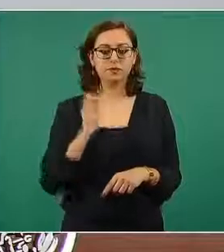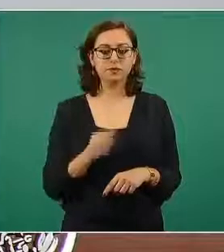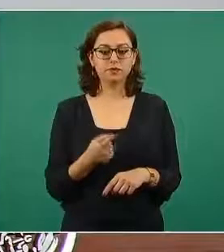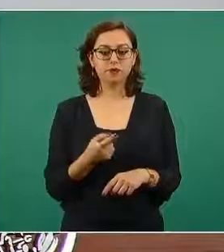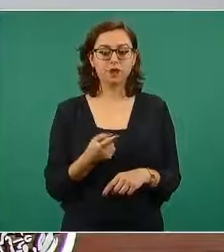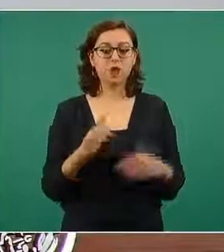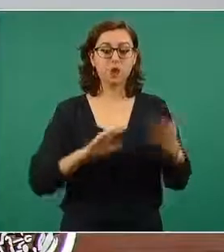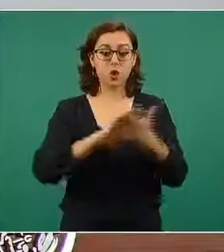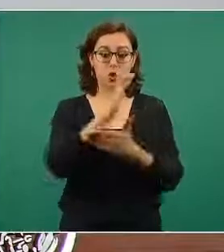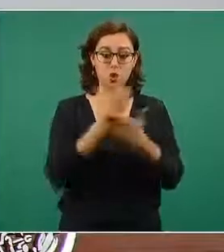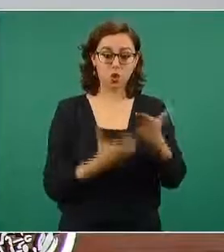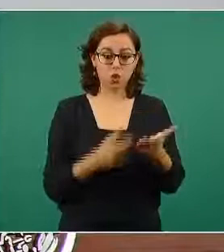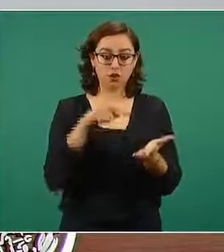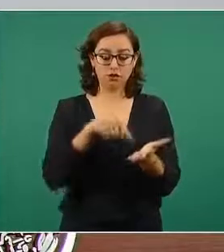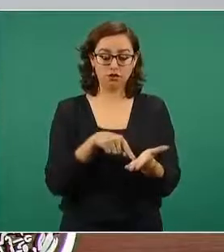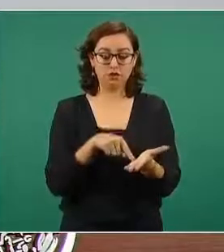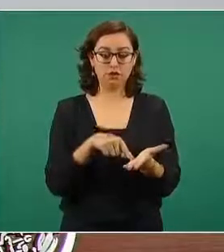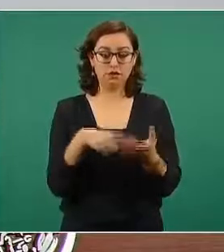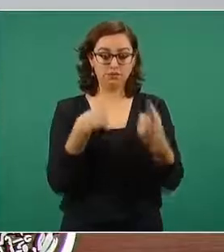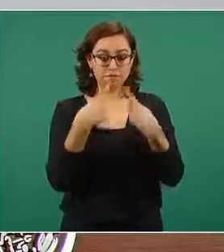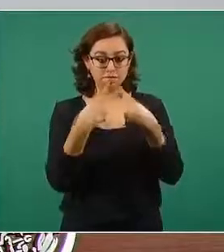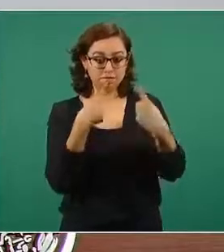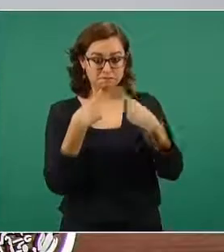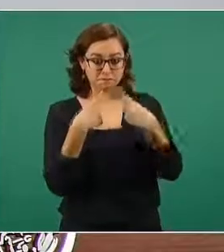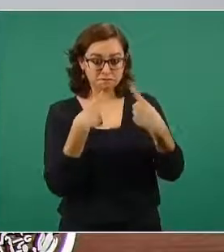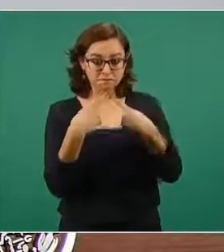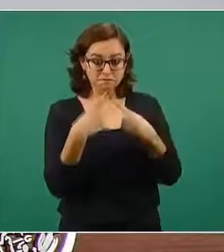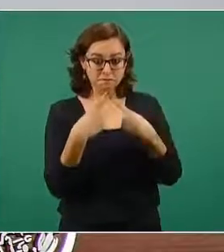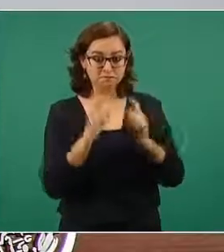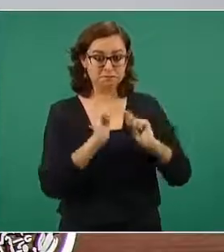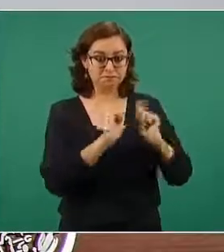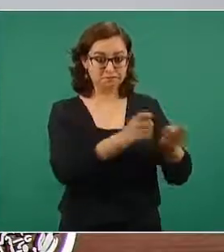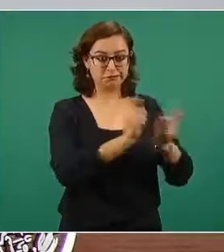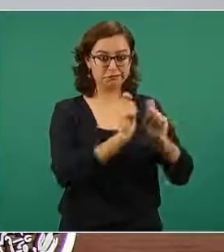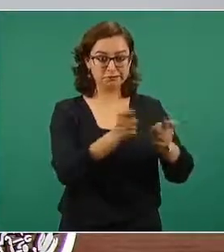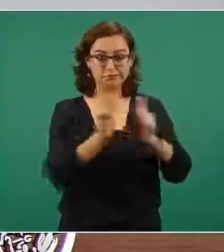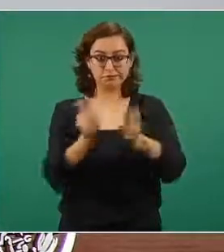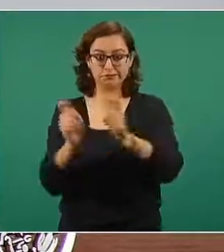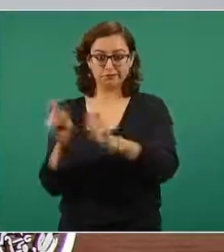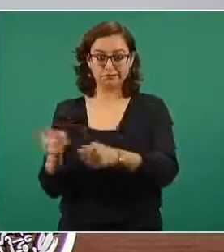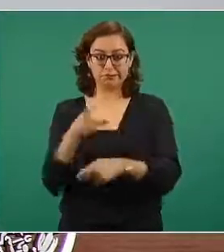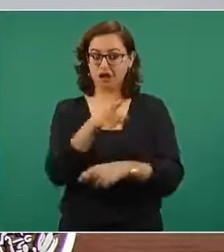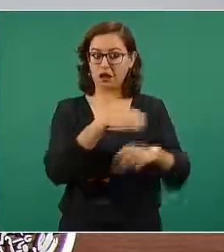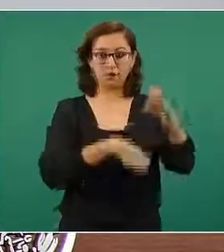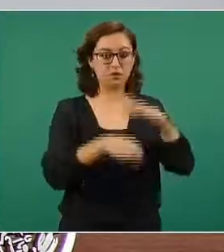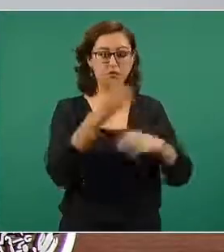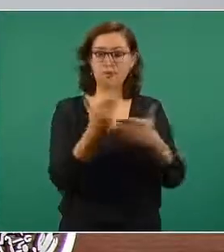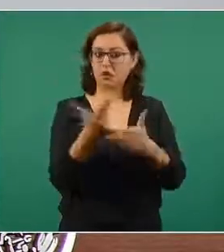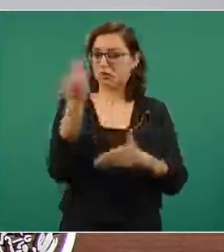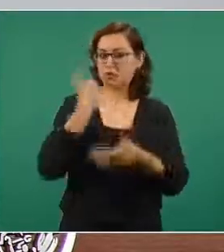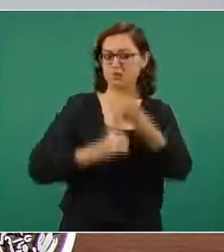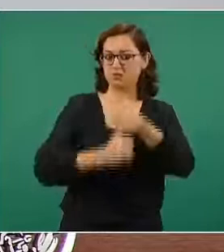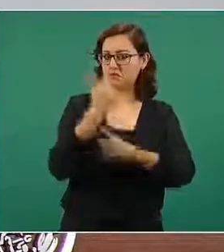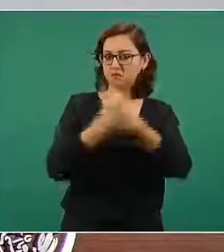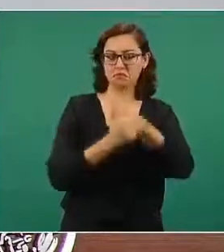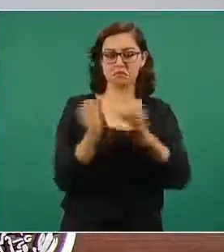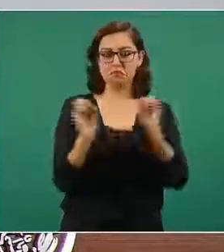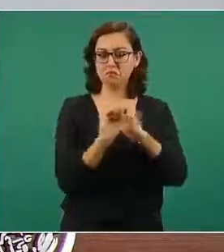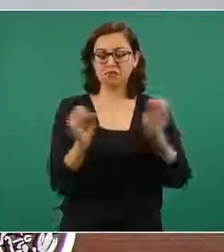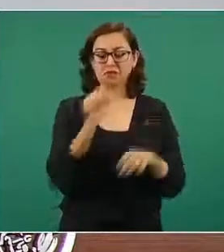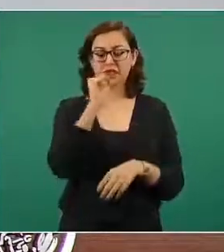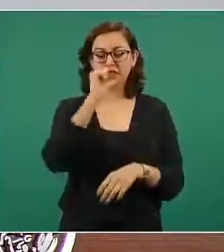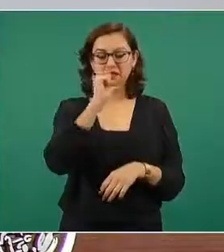adjudicación de los contratos se llevó a cabo por adjudicación directa de las empresas señaladas, que